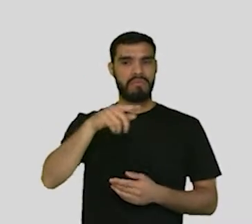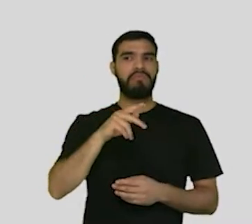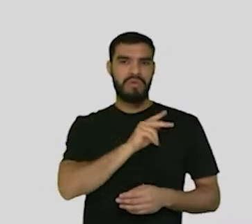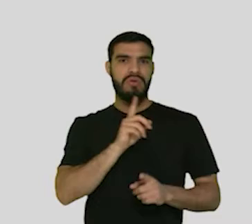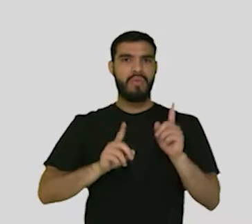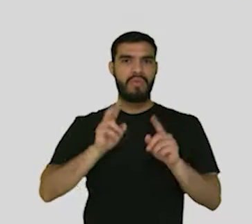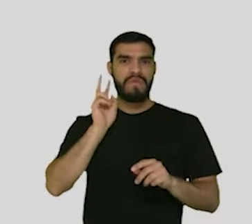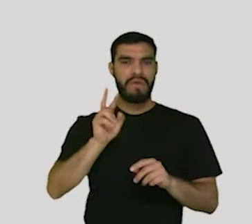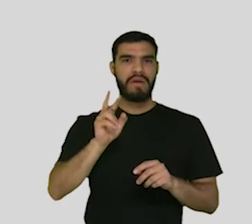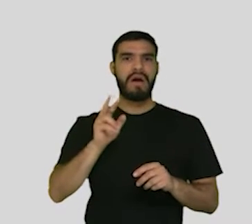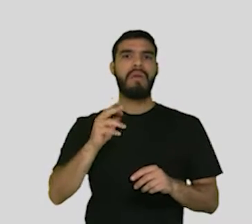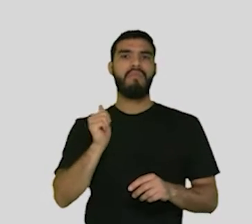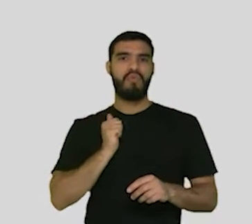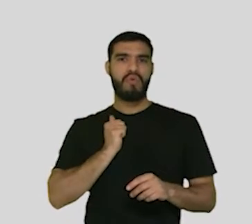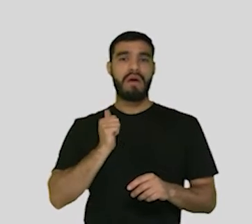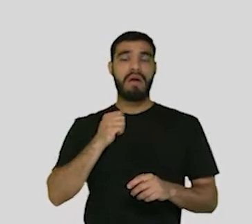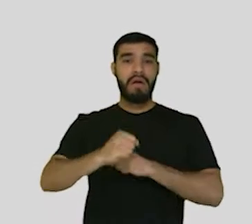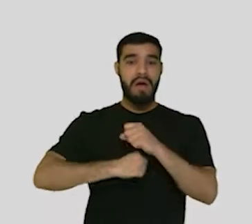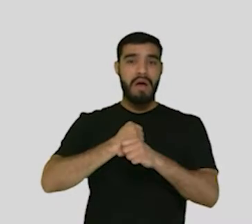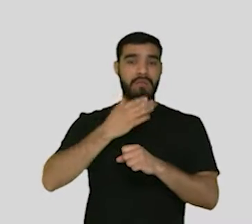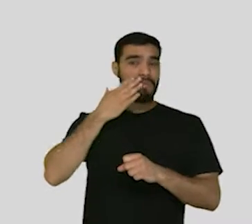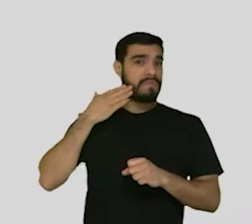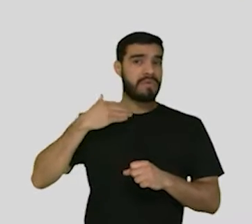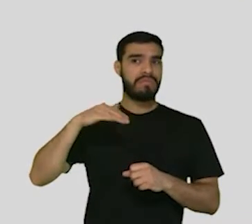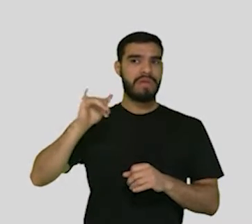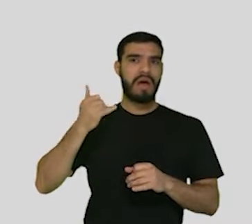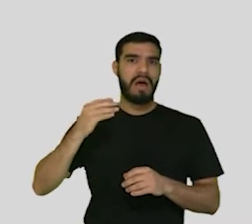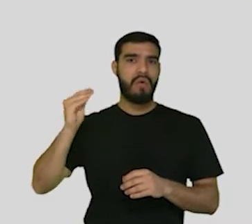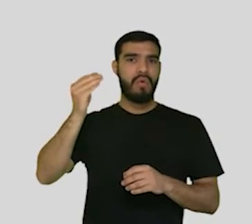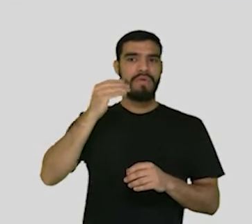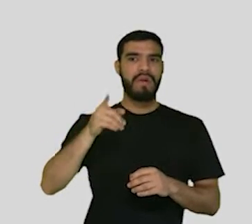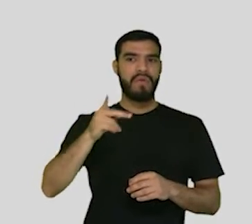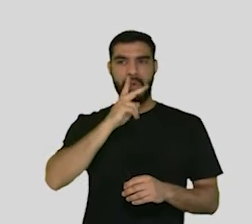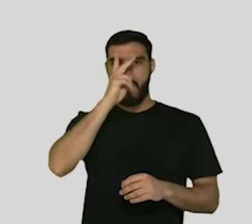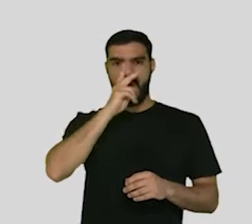yepa a este cu mitad cuña trans